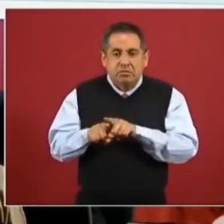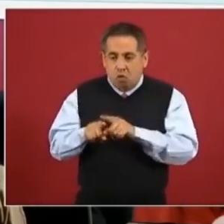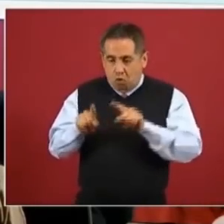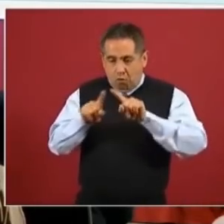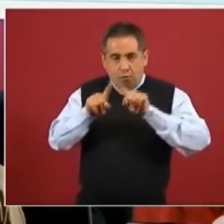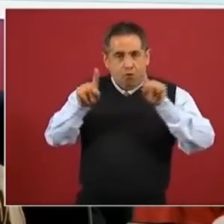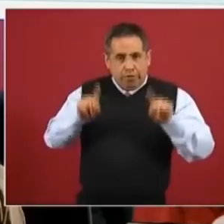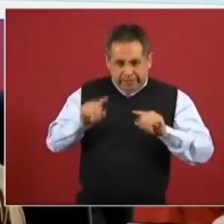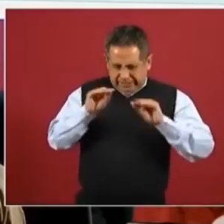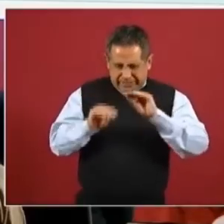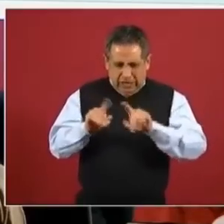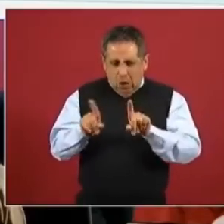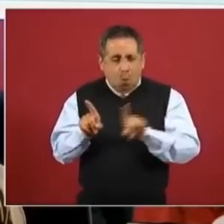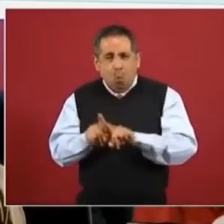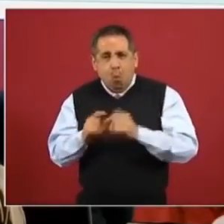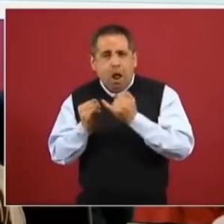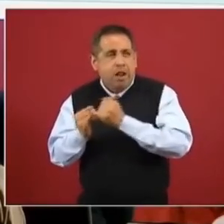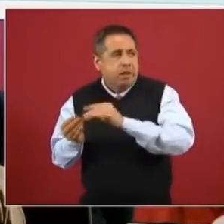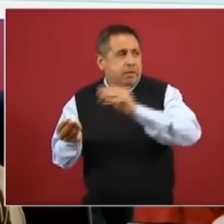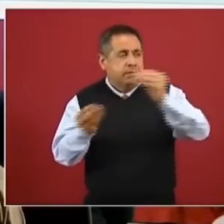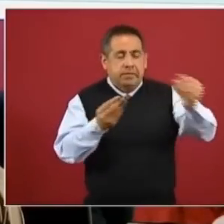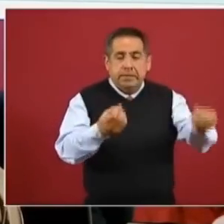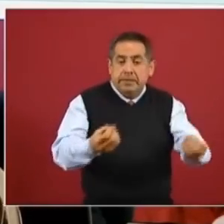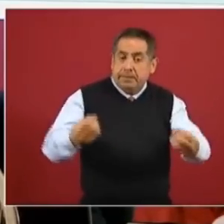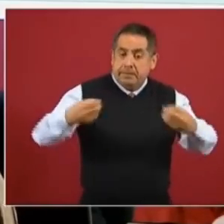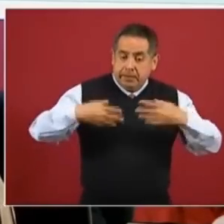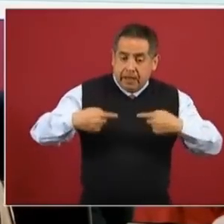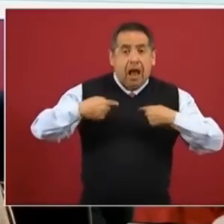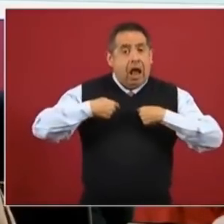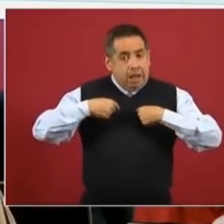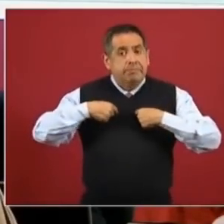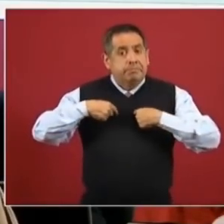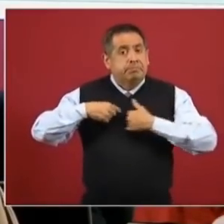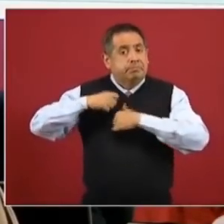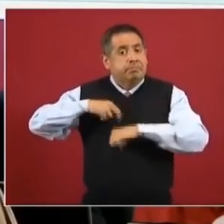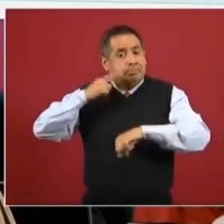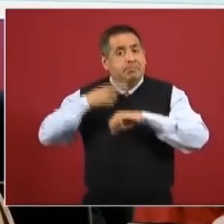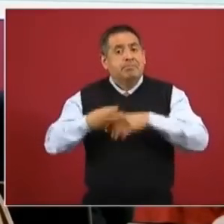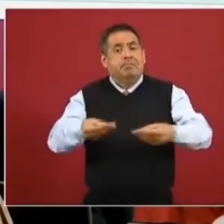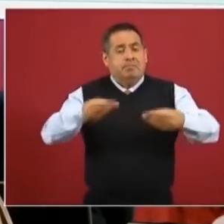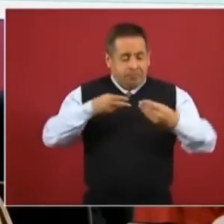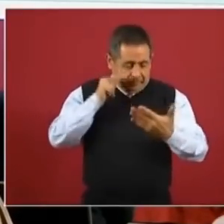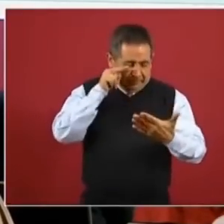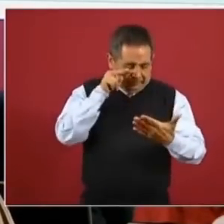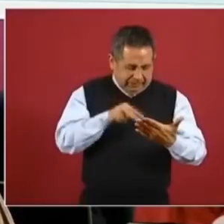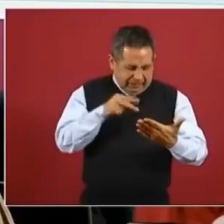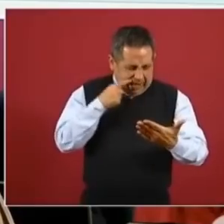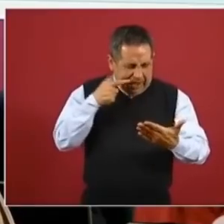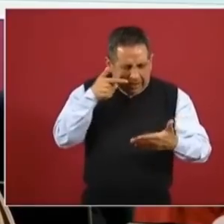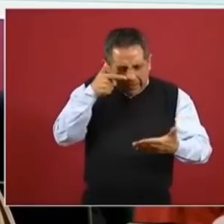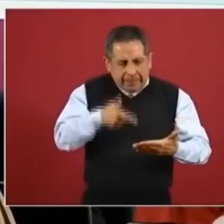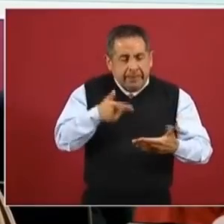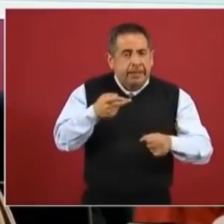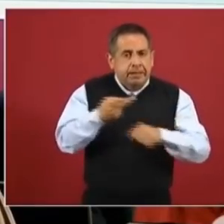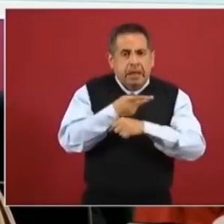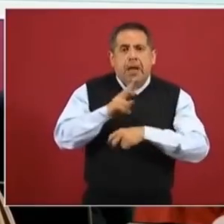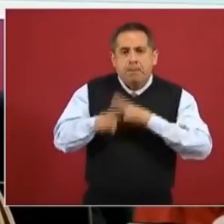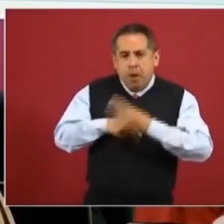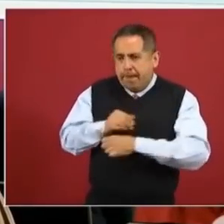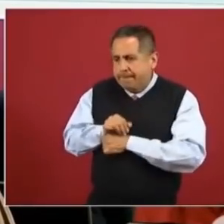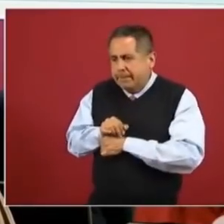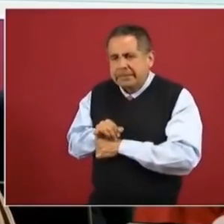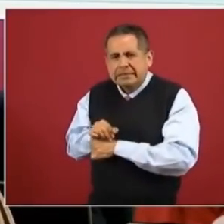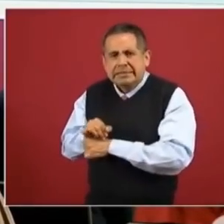formato único y nos llega finalmente a nosotros en la Dirección General de Epidemiología para dar paso a la